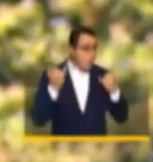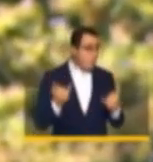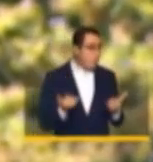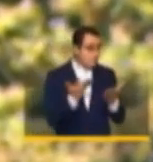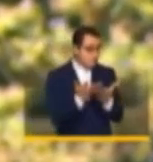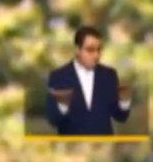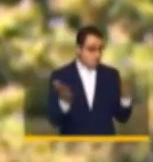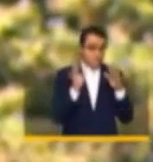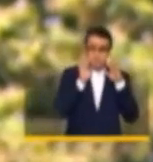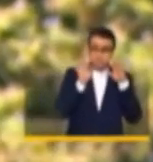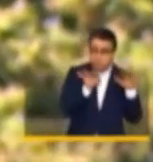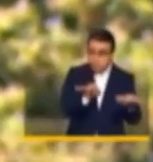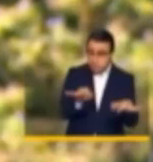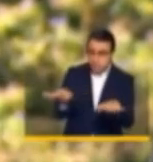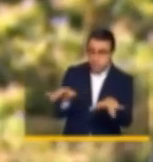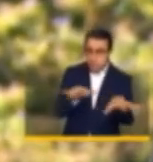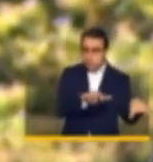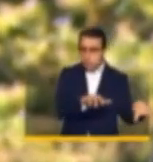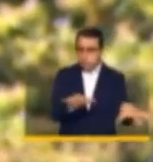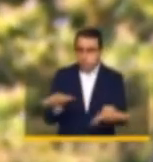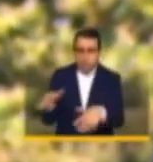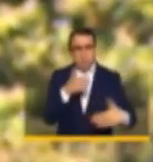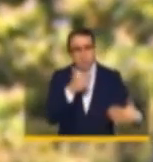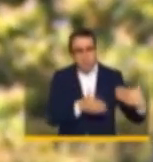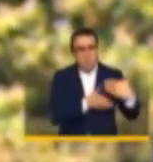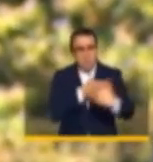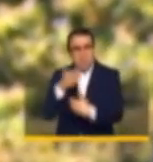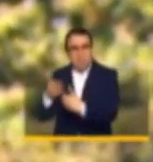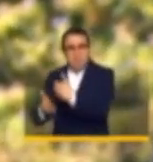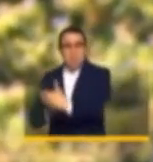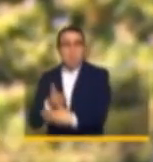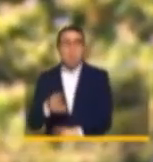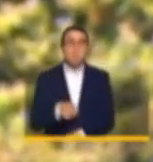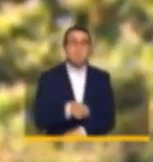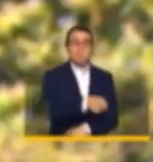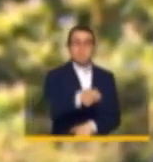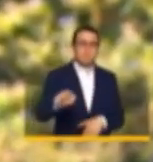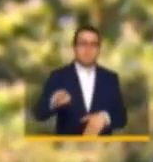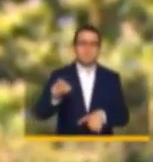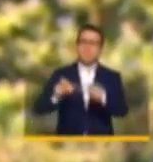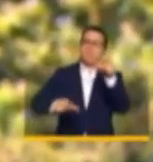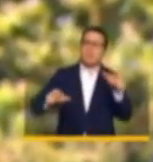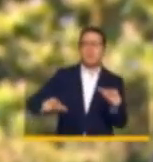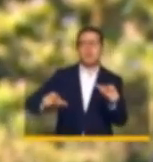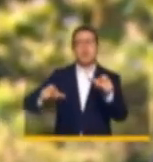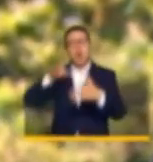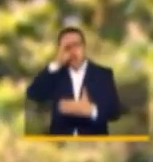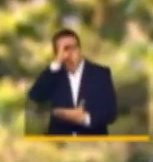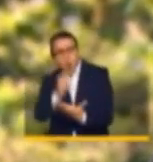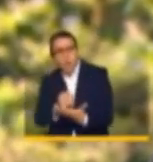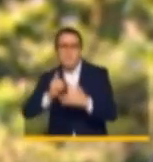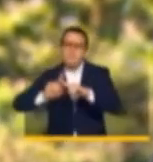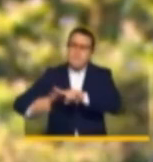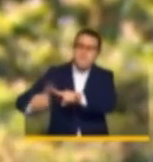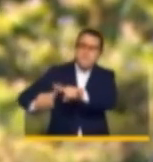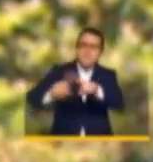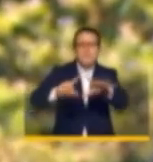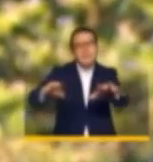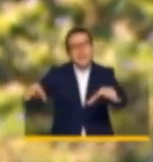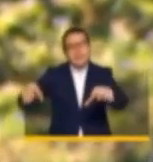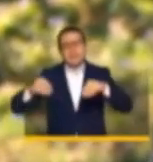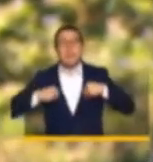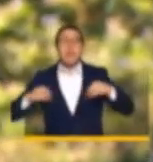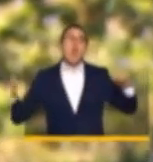vivido. Pero a lo que apunta, yo diría, uno de los temas a los que apunta el